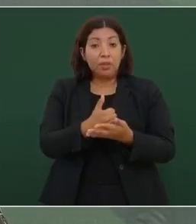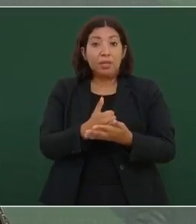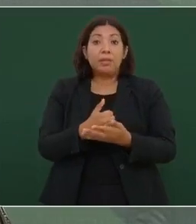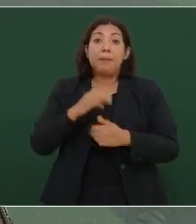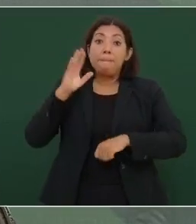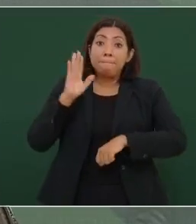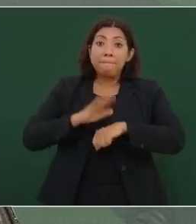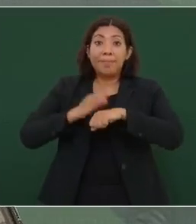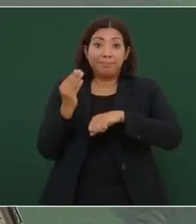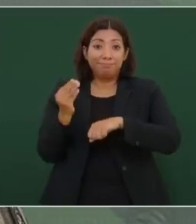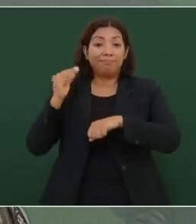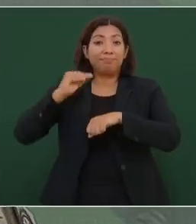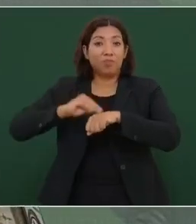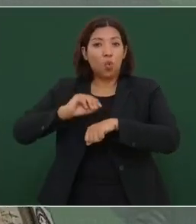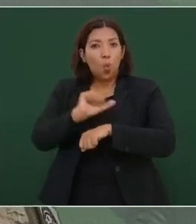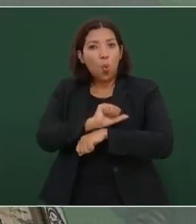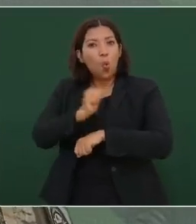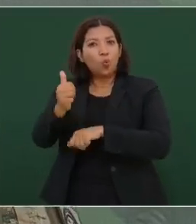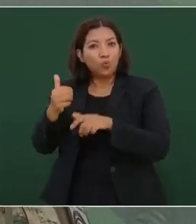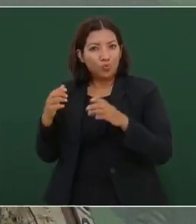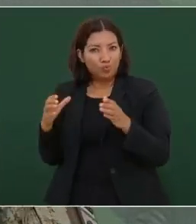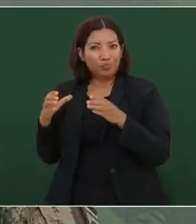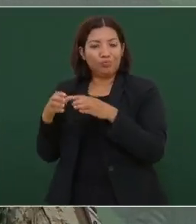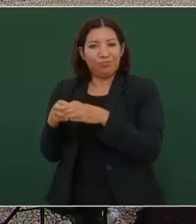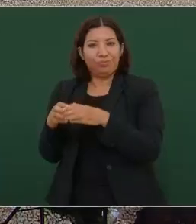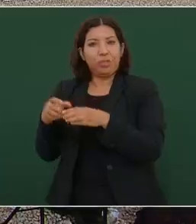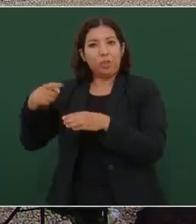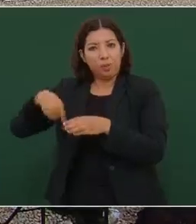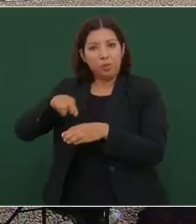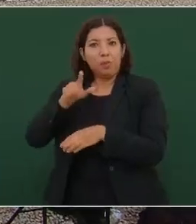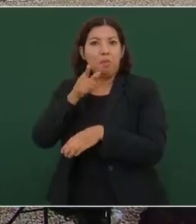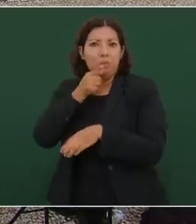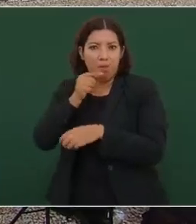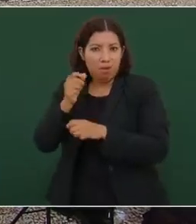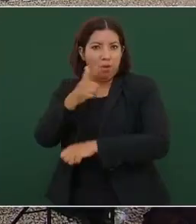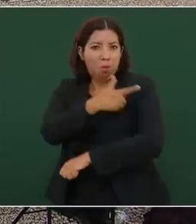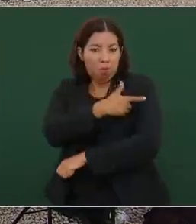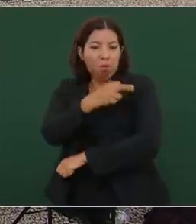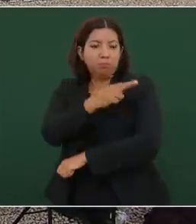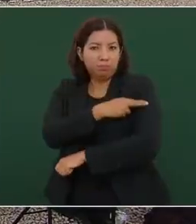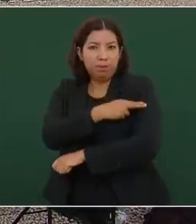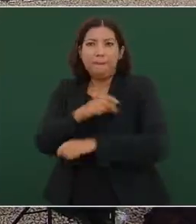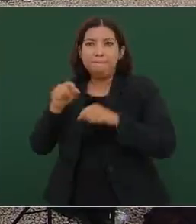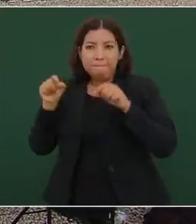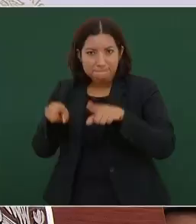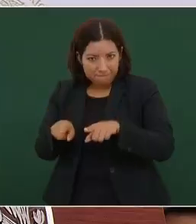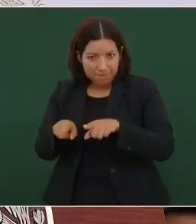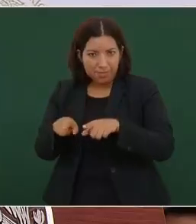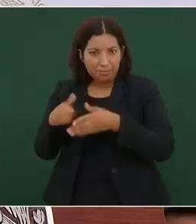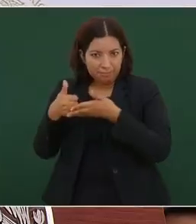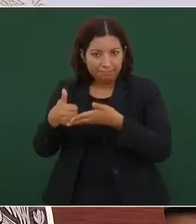de la Guardia Nacional realizando esta actividad. Adicionalmente,